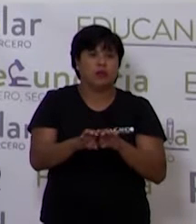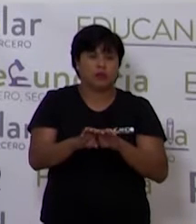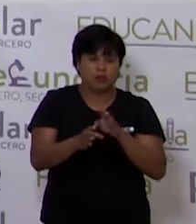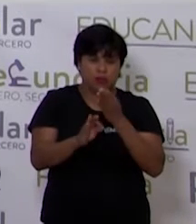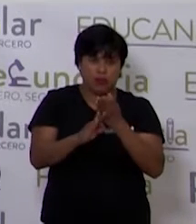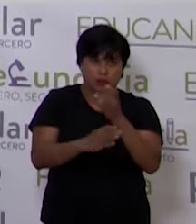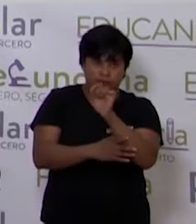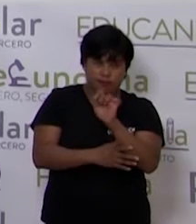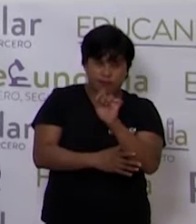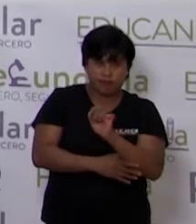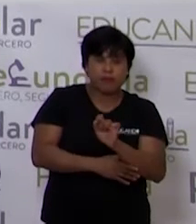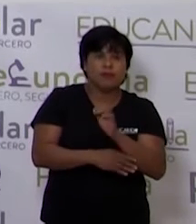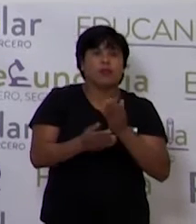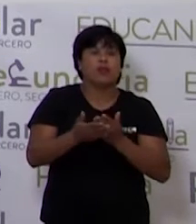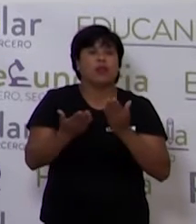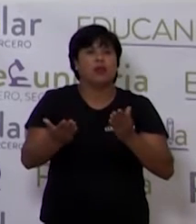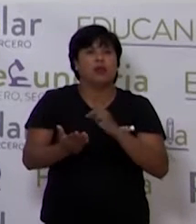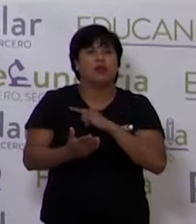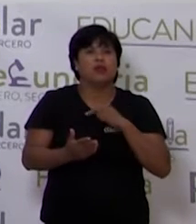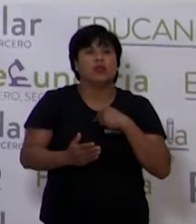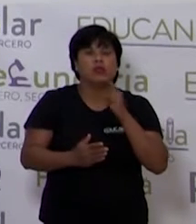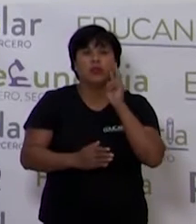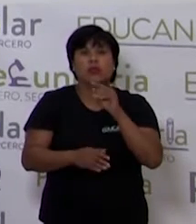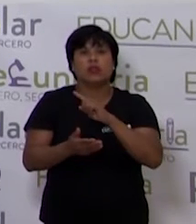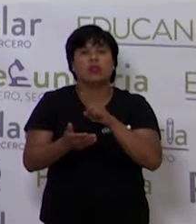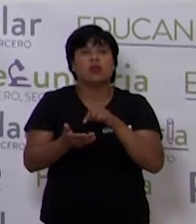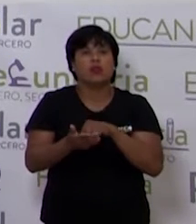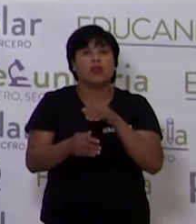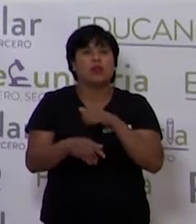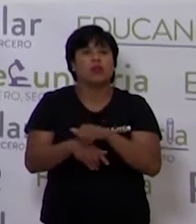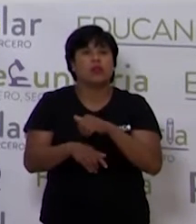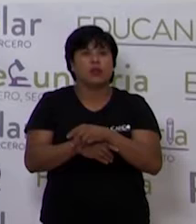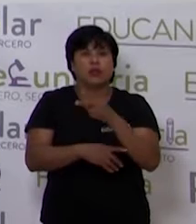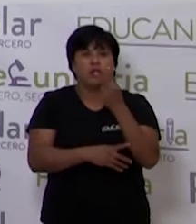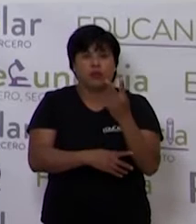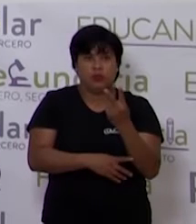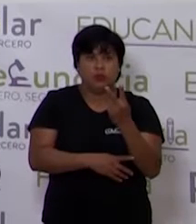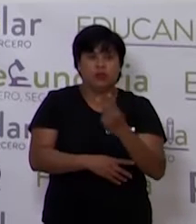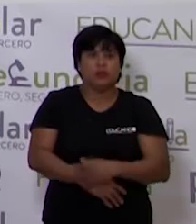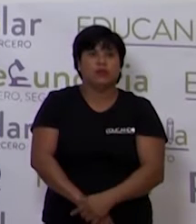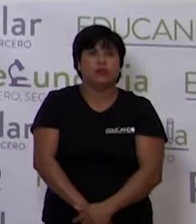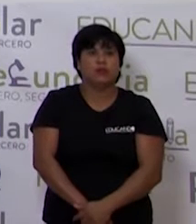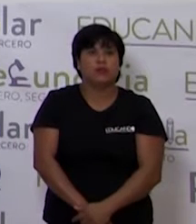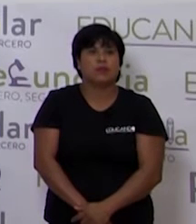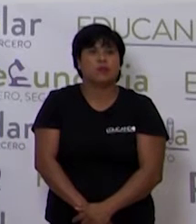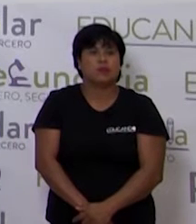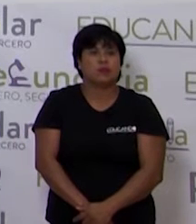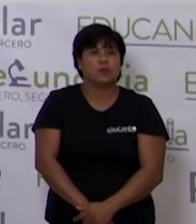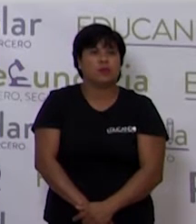función. Y ahora es el lugar del número 2.